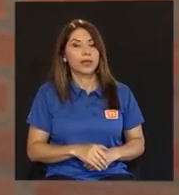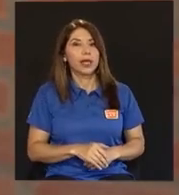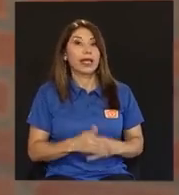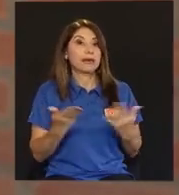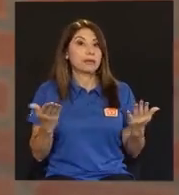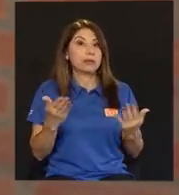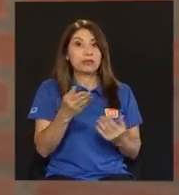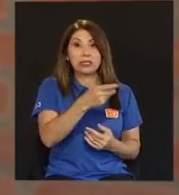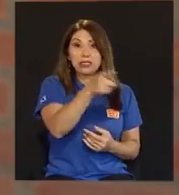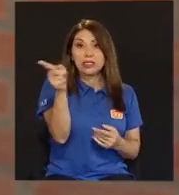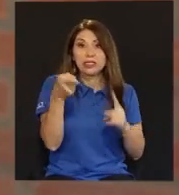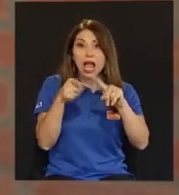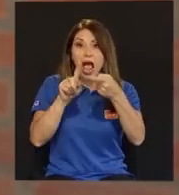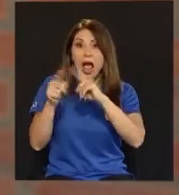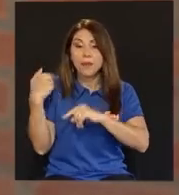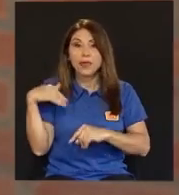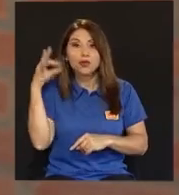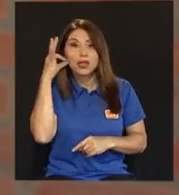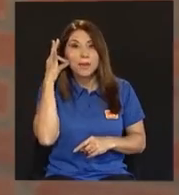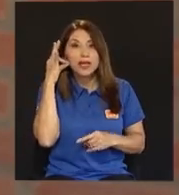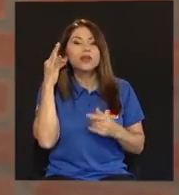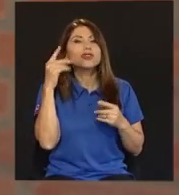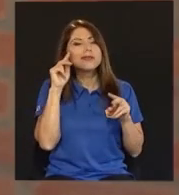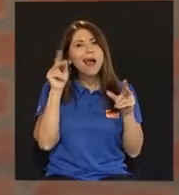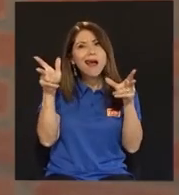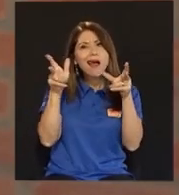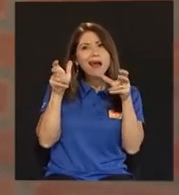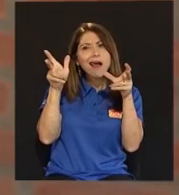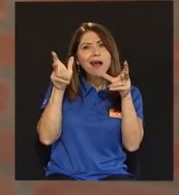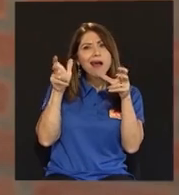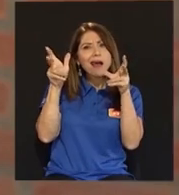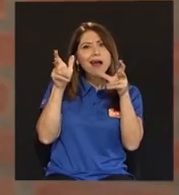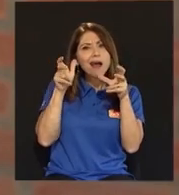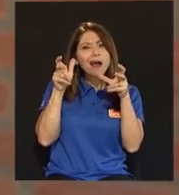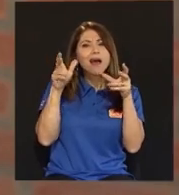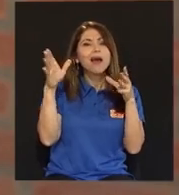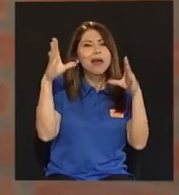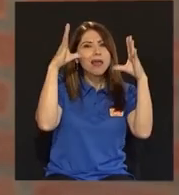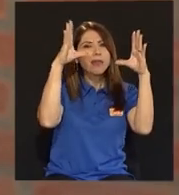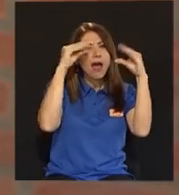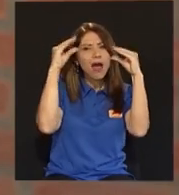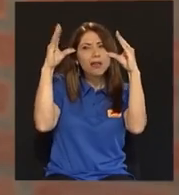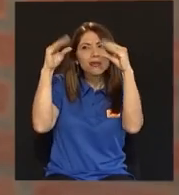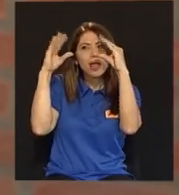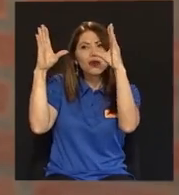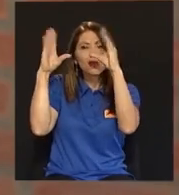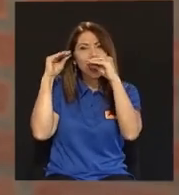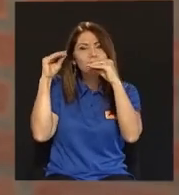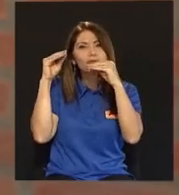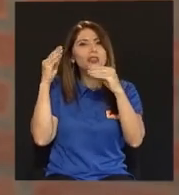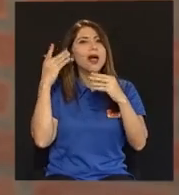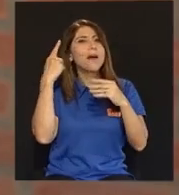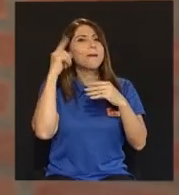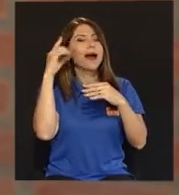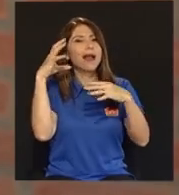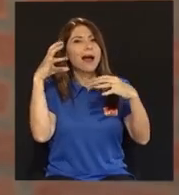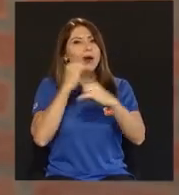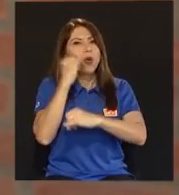si las amigas y amigos están juntando datitos para concluir, yo creo que les hemos, hay algunas ideas al respecto,